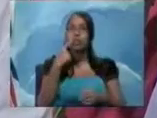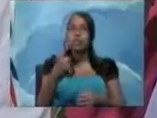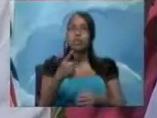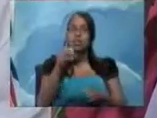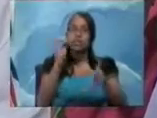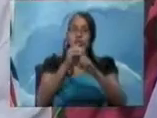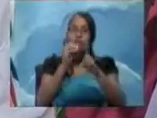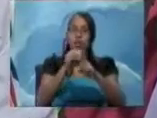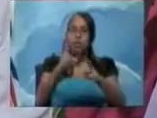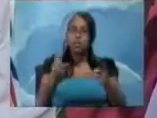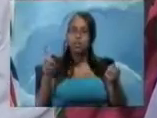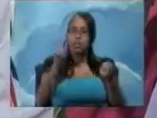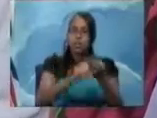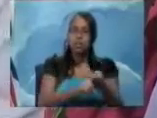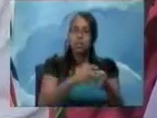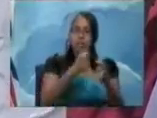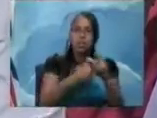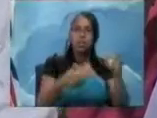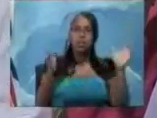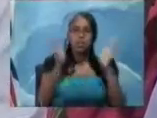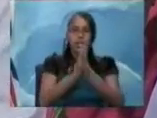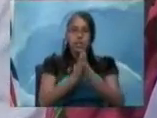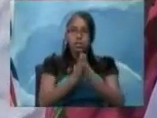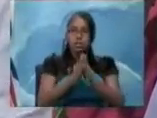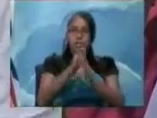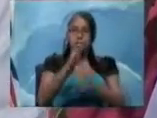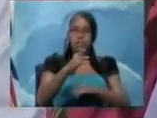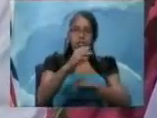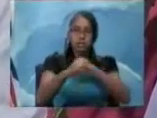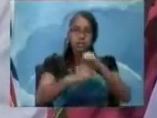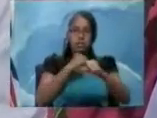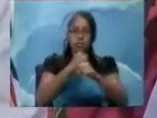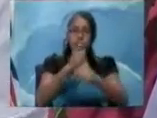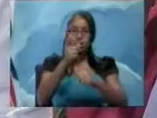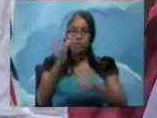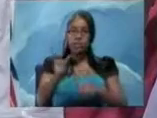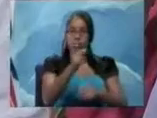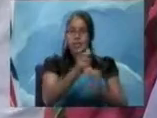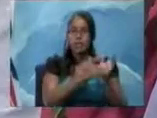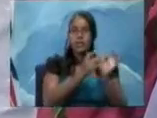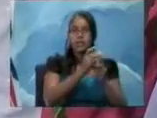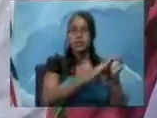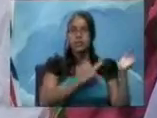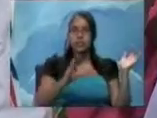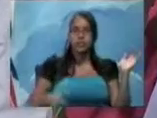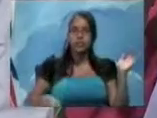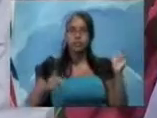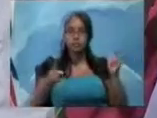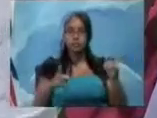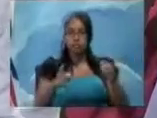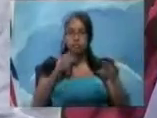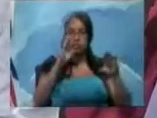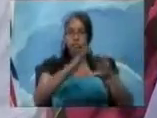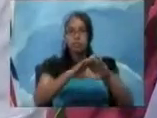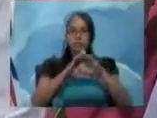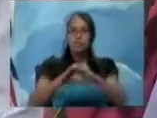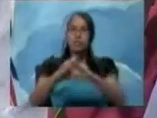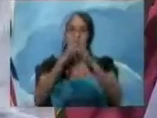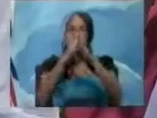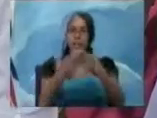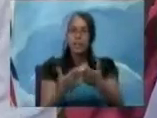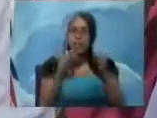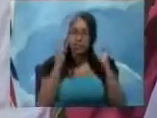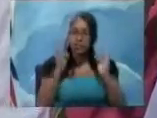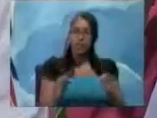marido ven acá el espíritu santo obrando en la persona de Jesús en Pedro ministr esta palabra certera